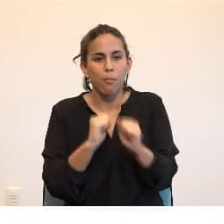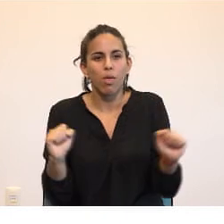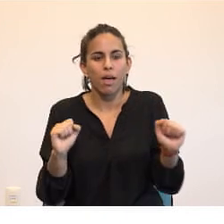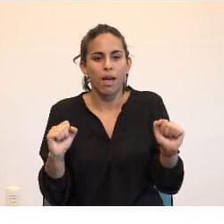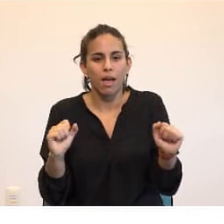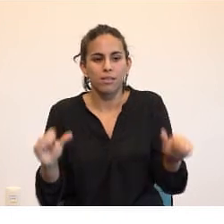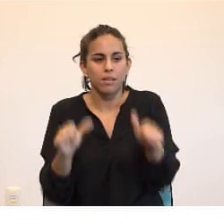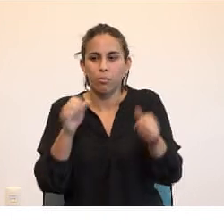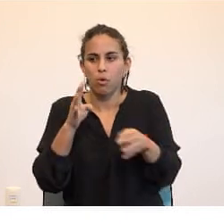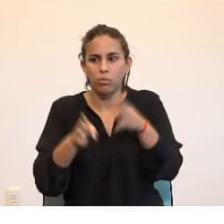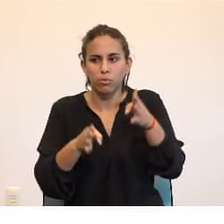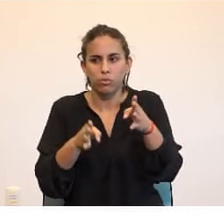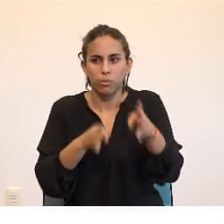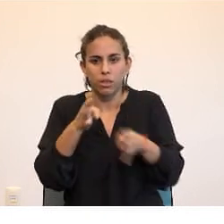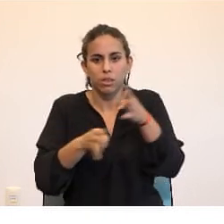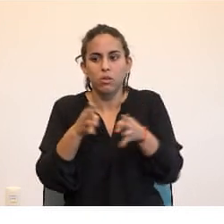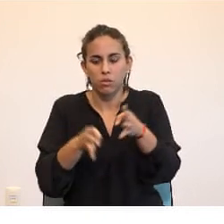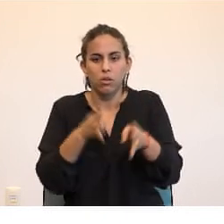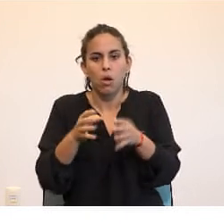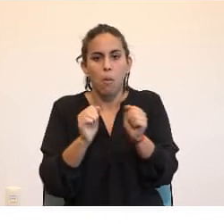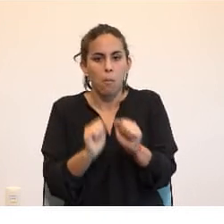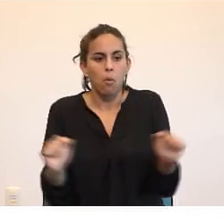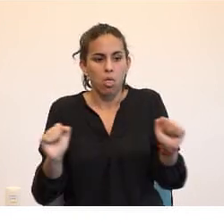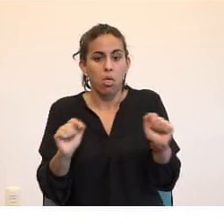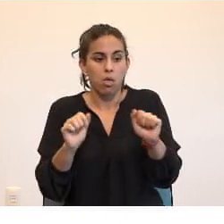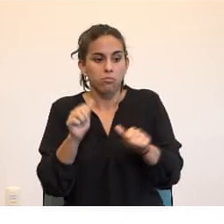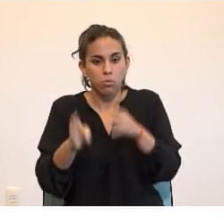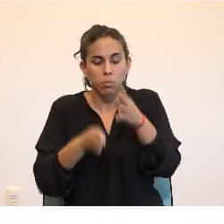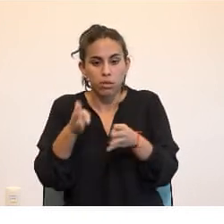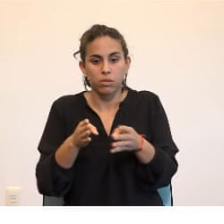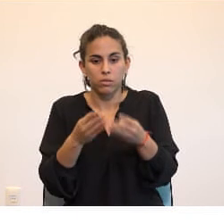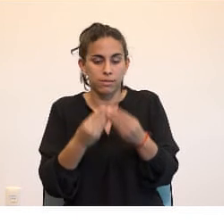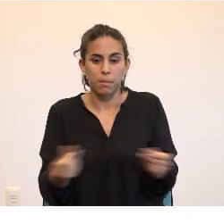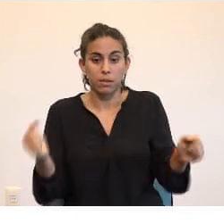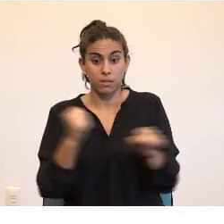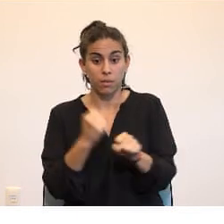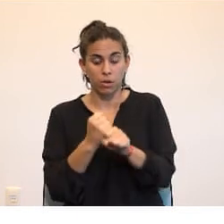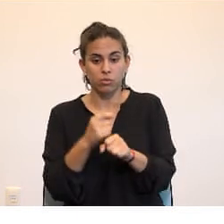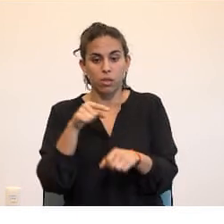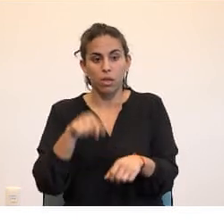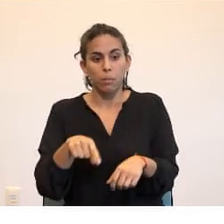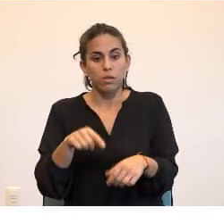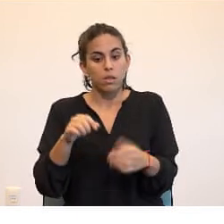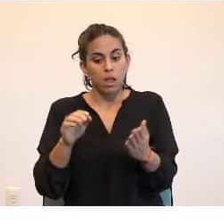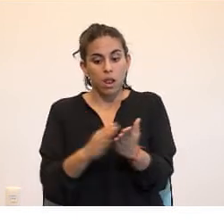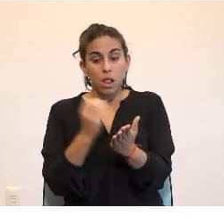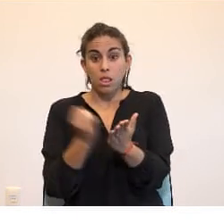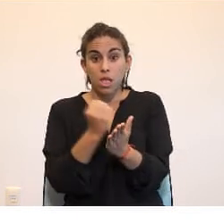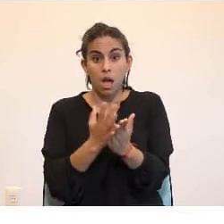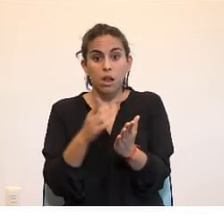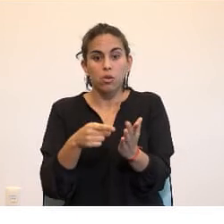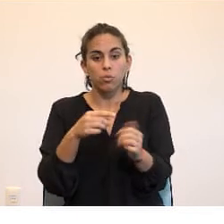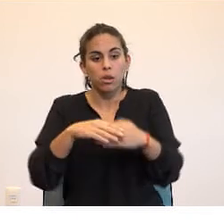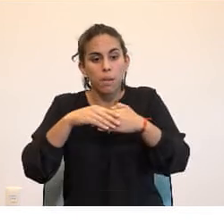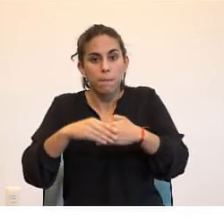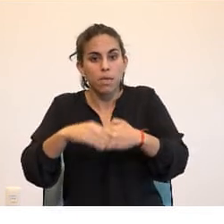automatizar. Y os explico algo que he conocido en primera persona. El diario Sport, en el cual es director adjunto un buen amigo, ya cuenta